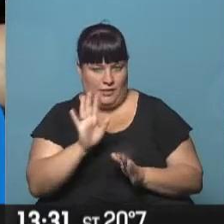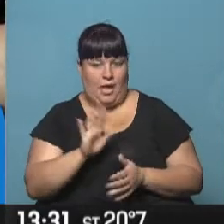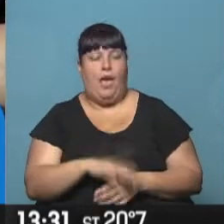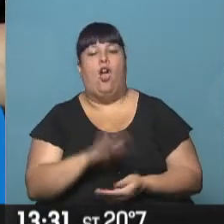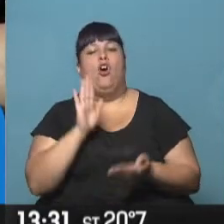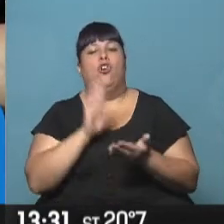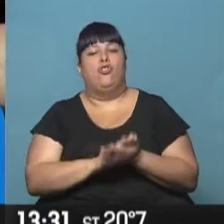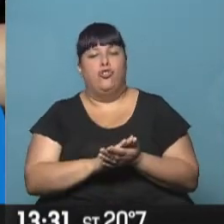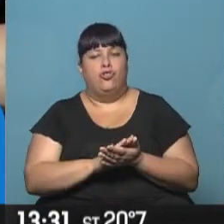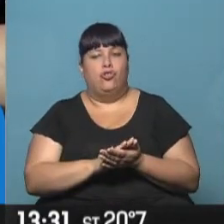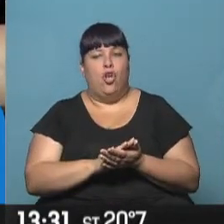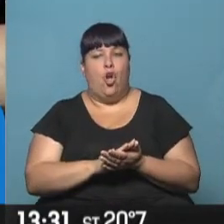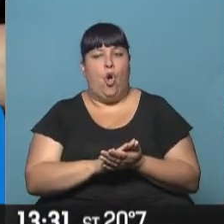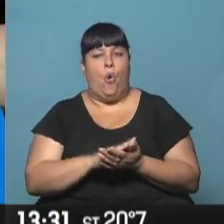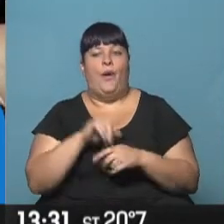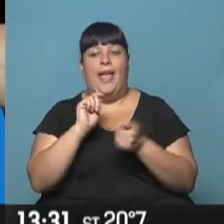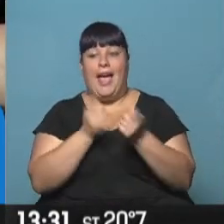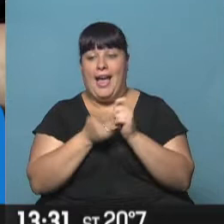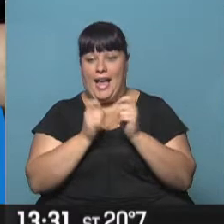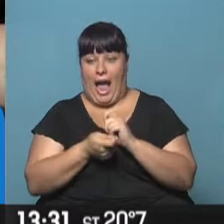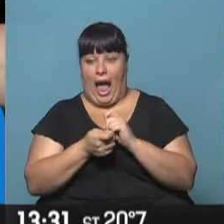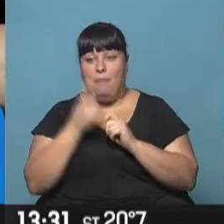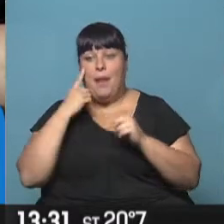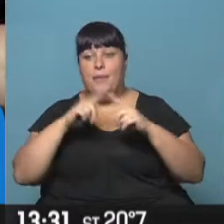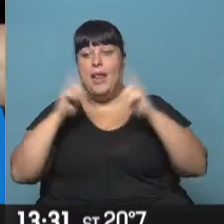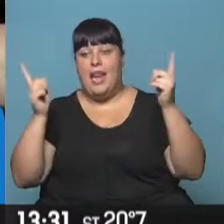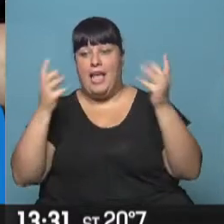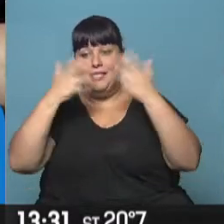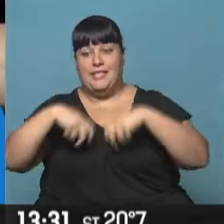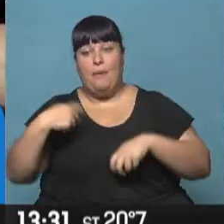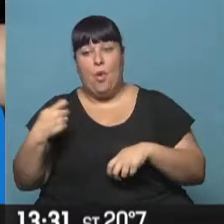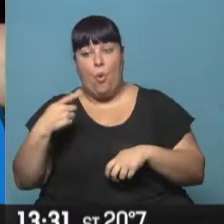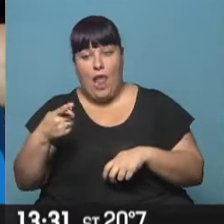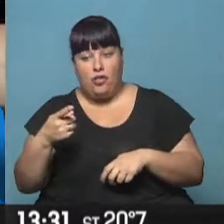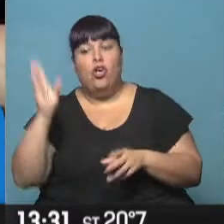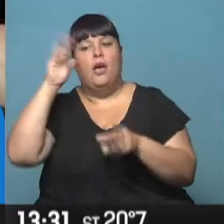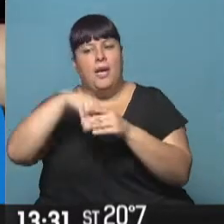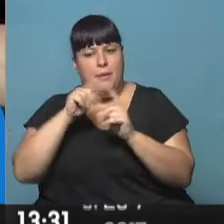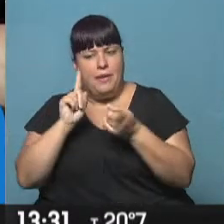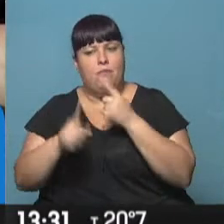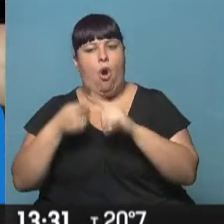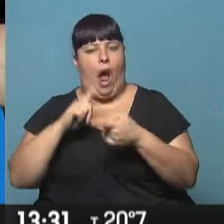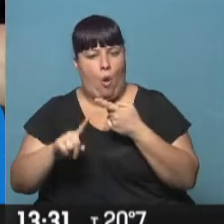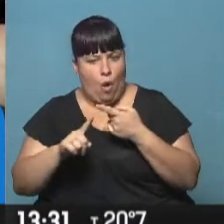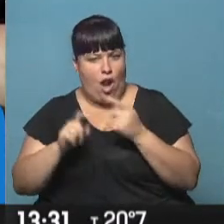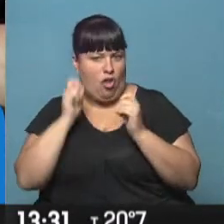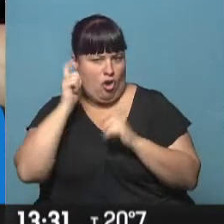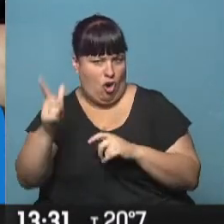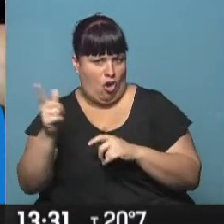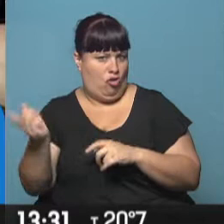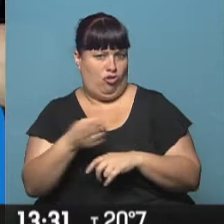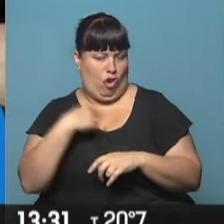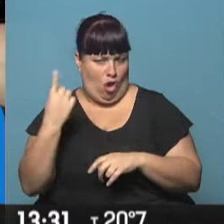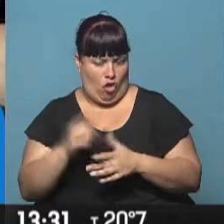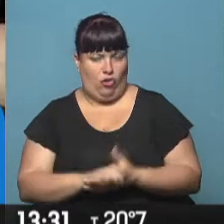Con respecto a los cambios para dar sustentabilidad al sistema previsional, forma parte del acuerdo alcanzado entre